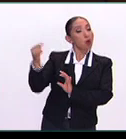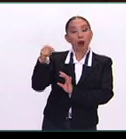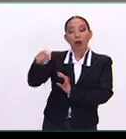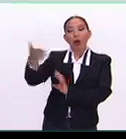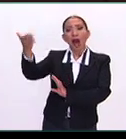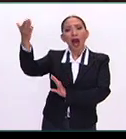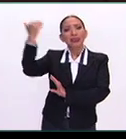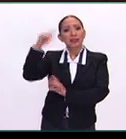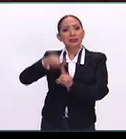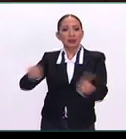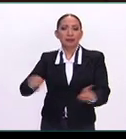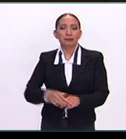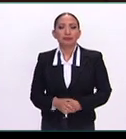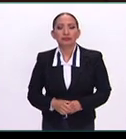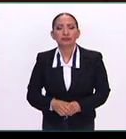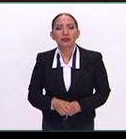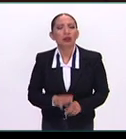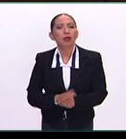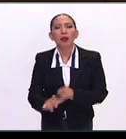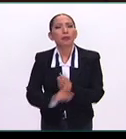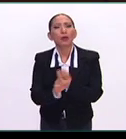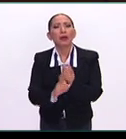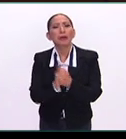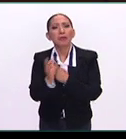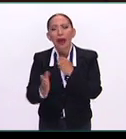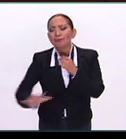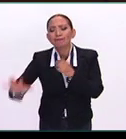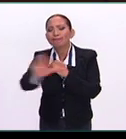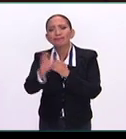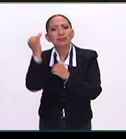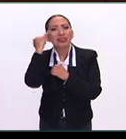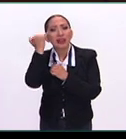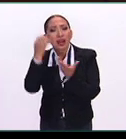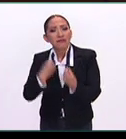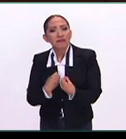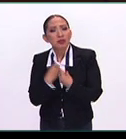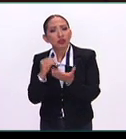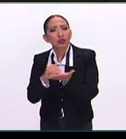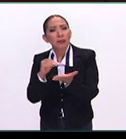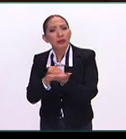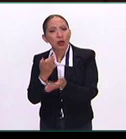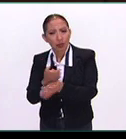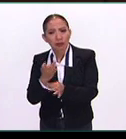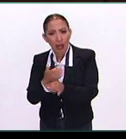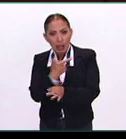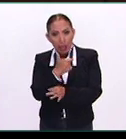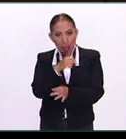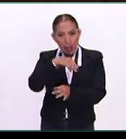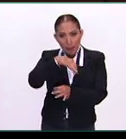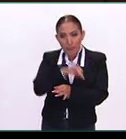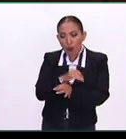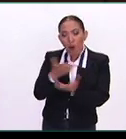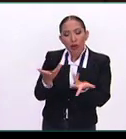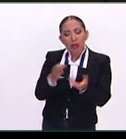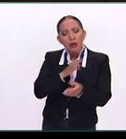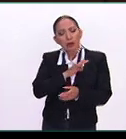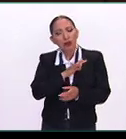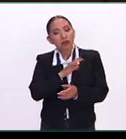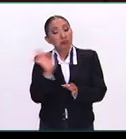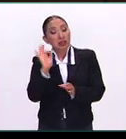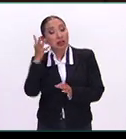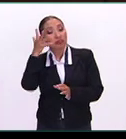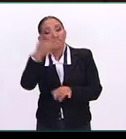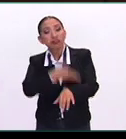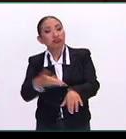lo que fueron. ¿Cuál es el principal problema de ese mundo indígena vivo, como le pedía Gamio, y cuál podría ser